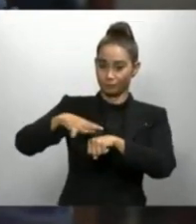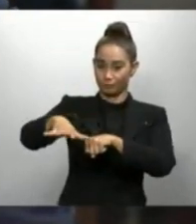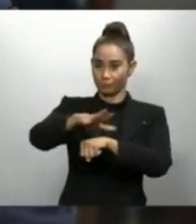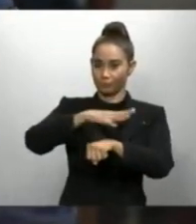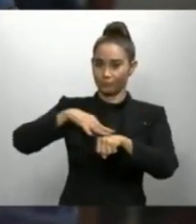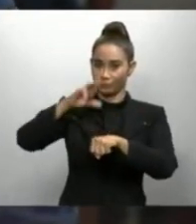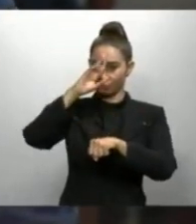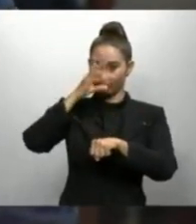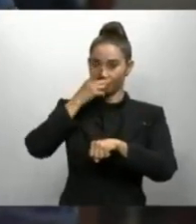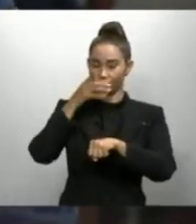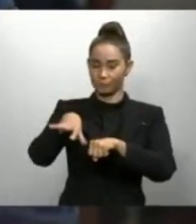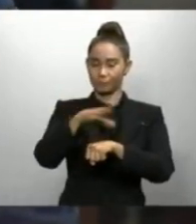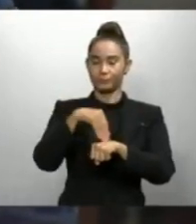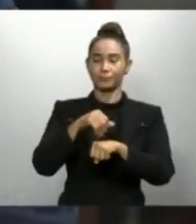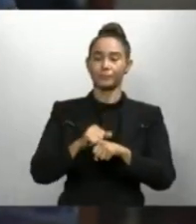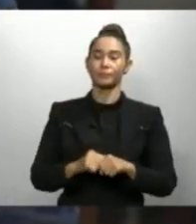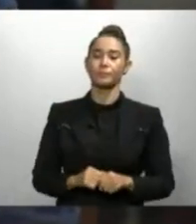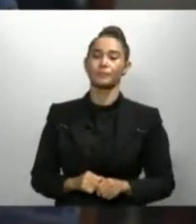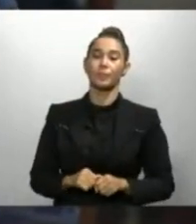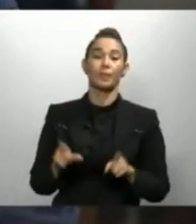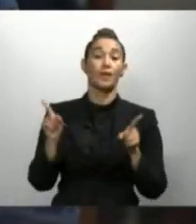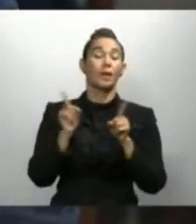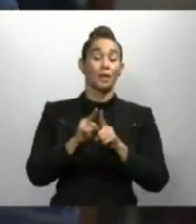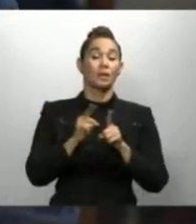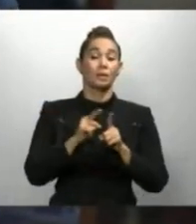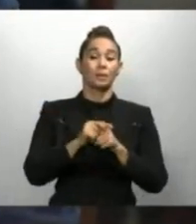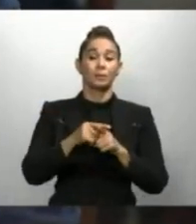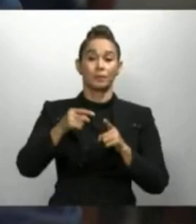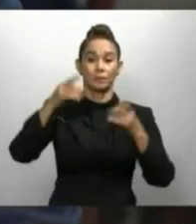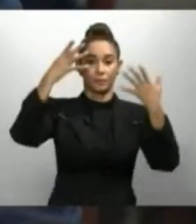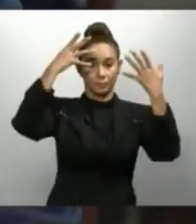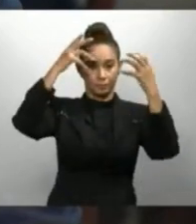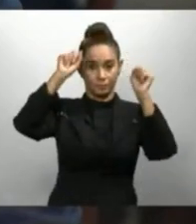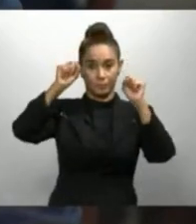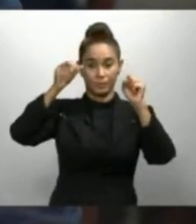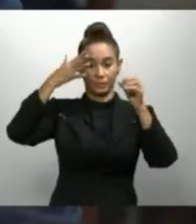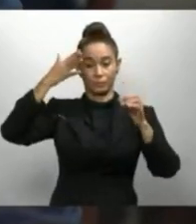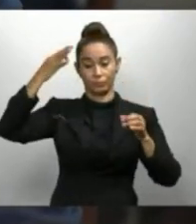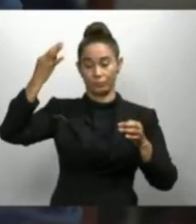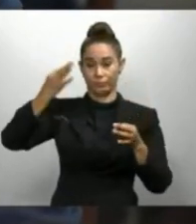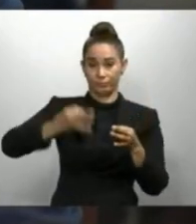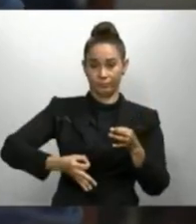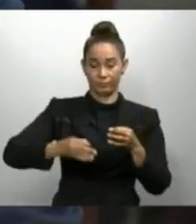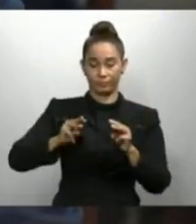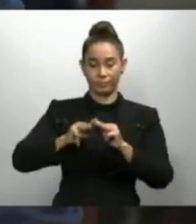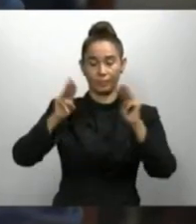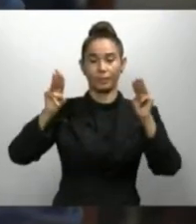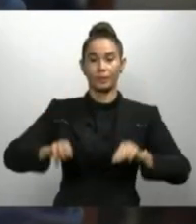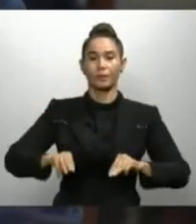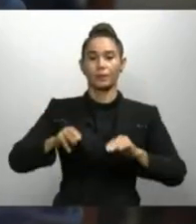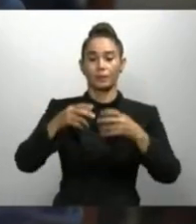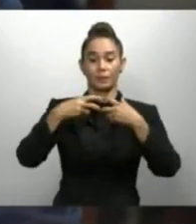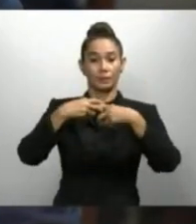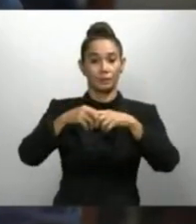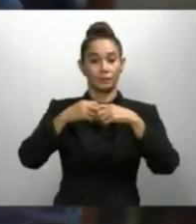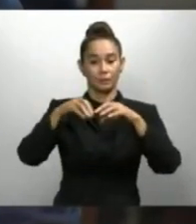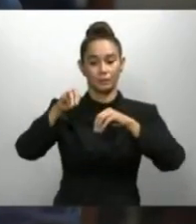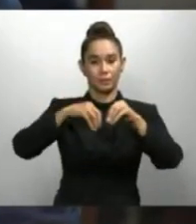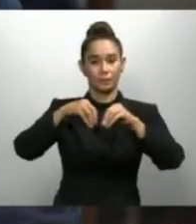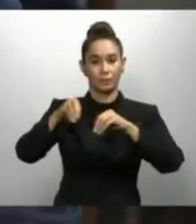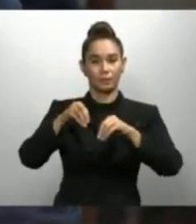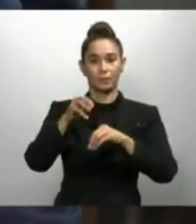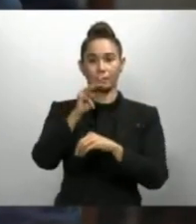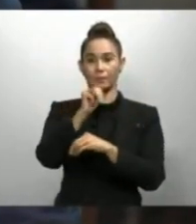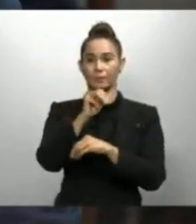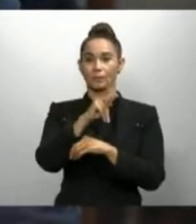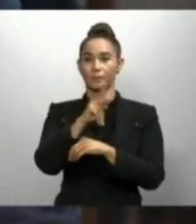obstante esto, y por instrucciones del Presidente de la República, el Ministerio de Industria, Comercio y MIPYME, la Dirección de